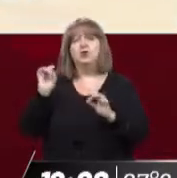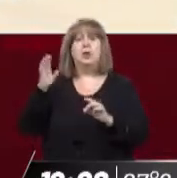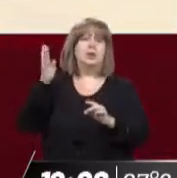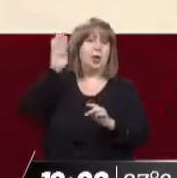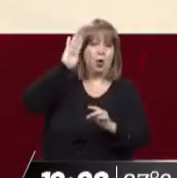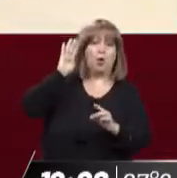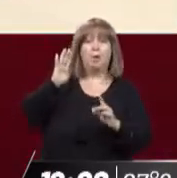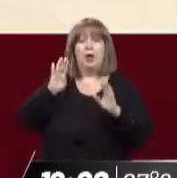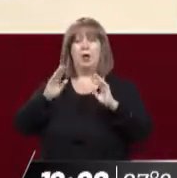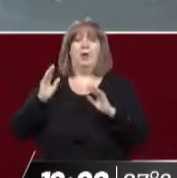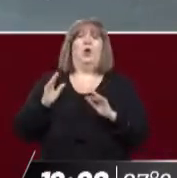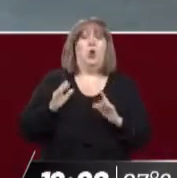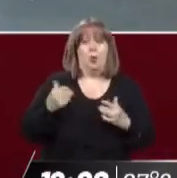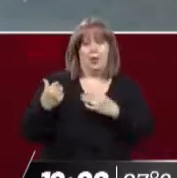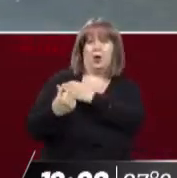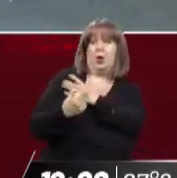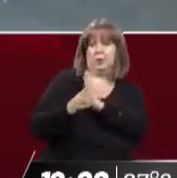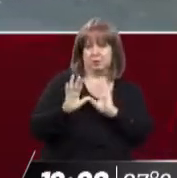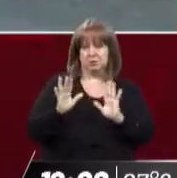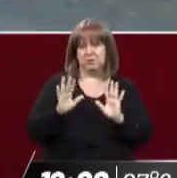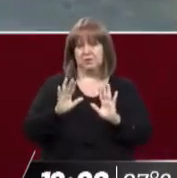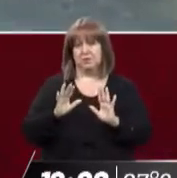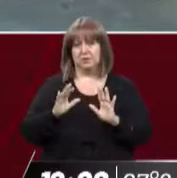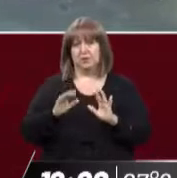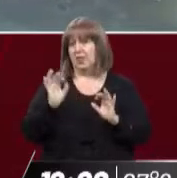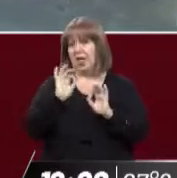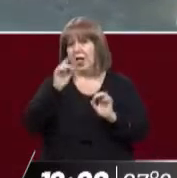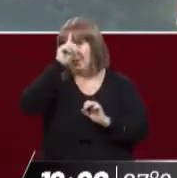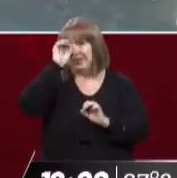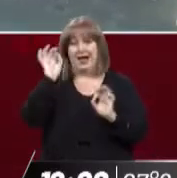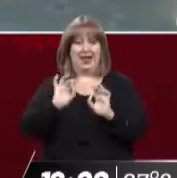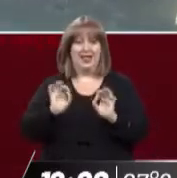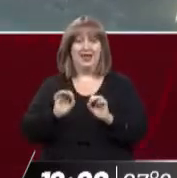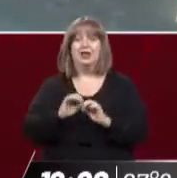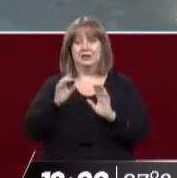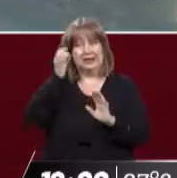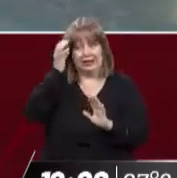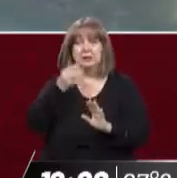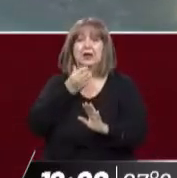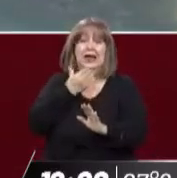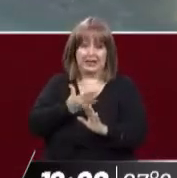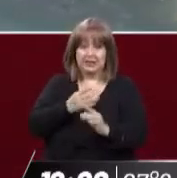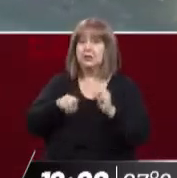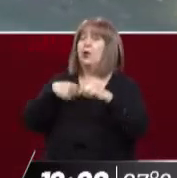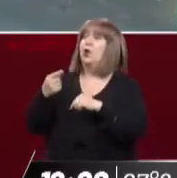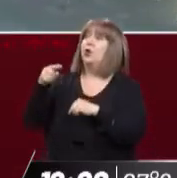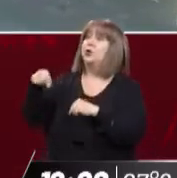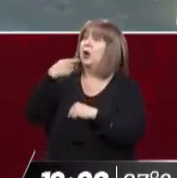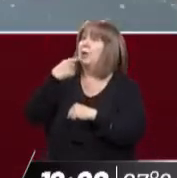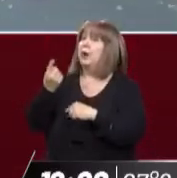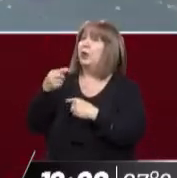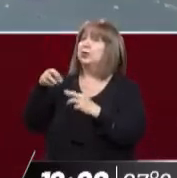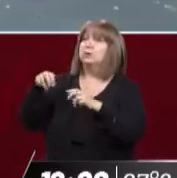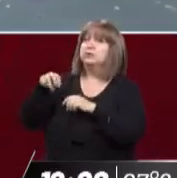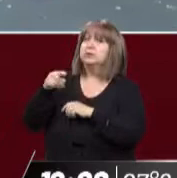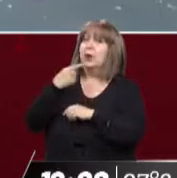leves. Bueno, perfecto. Ninguno al hospital, ya teníamos esa información. Bien. Vení, vamos a buscar testimonios. Bueno, estoy recorriendo